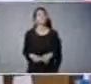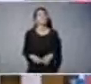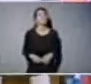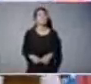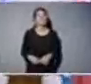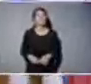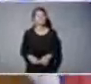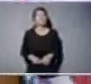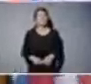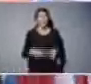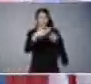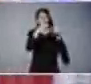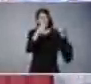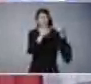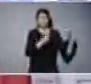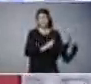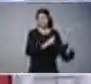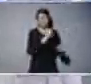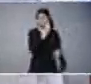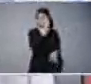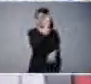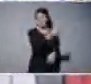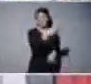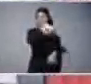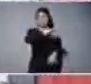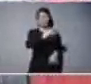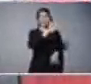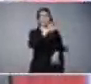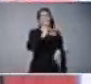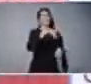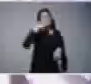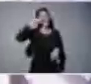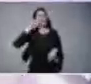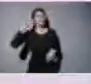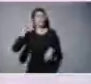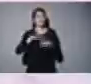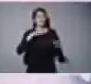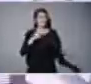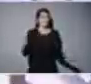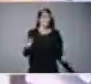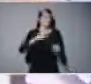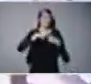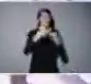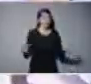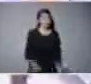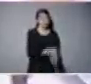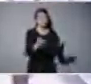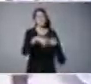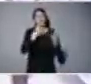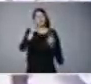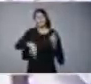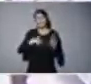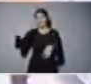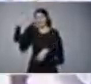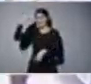Una estrella, Manuel Estile, por el maratón solidario. Otra estrella, Soraya Rodríguez,